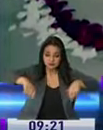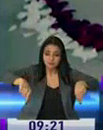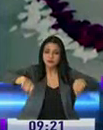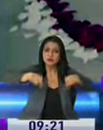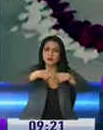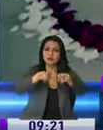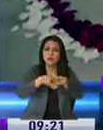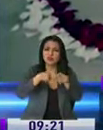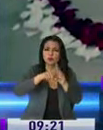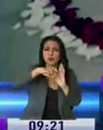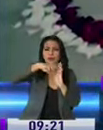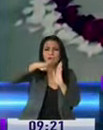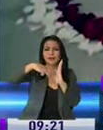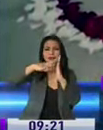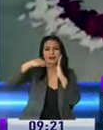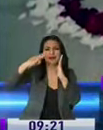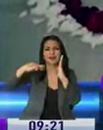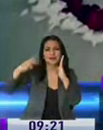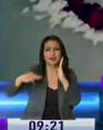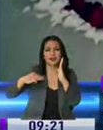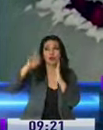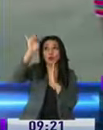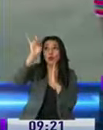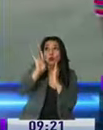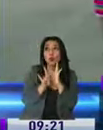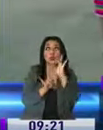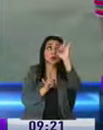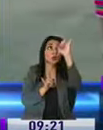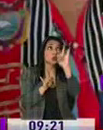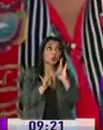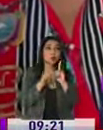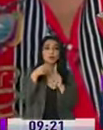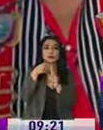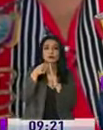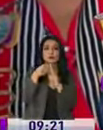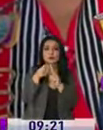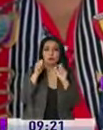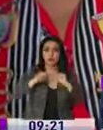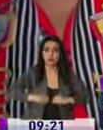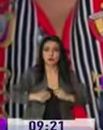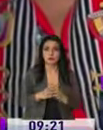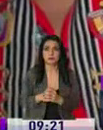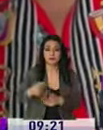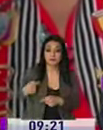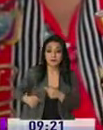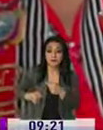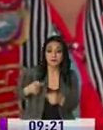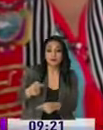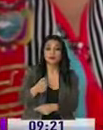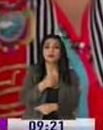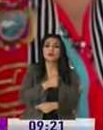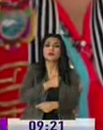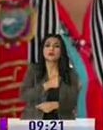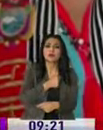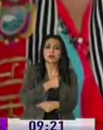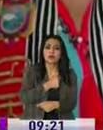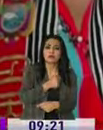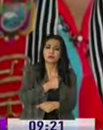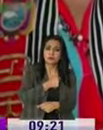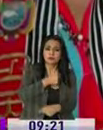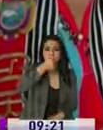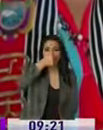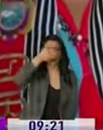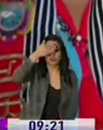tiene energía, es también para atraer la buena energía sobre el círculo. Por lo que es una tradición nuestra, dijo, de lo que es de la nación de